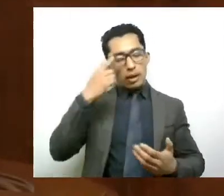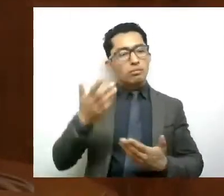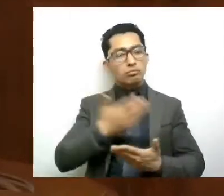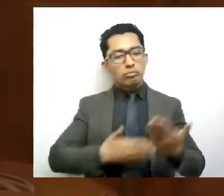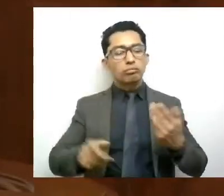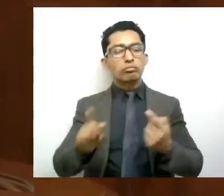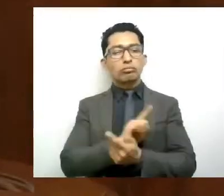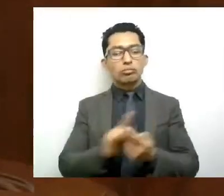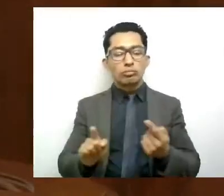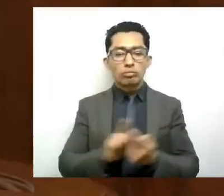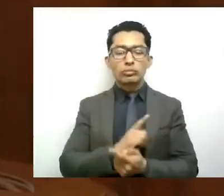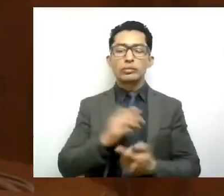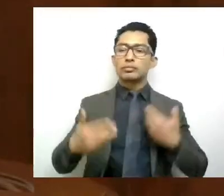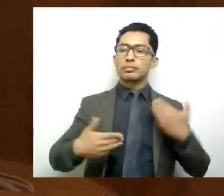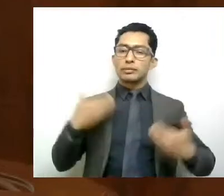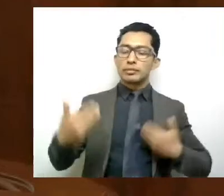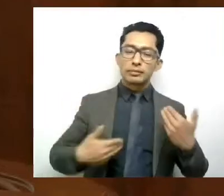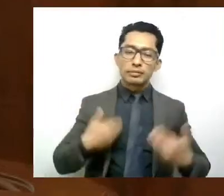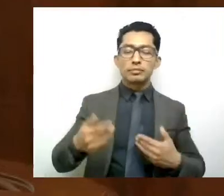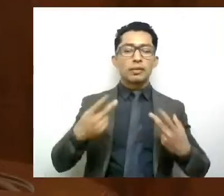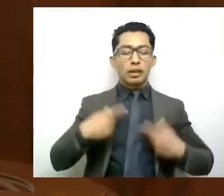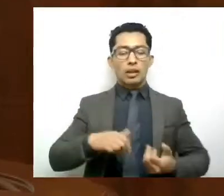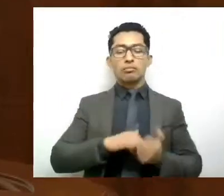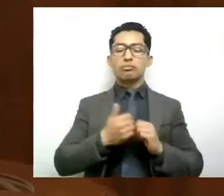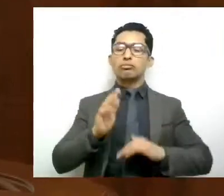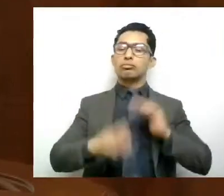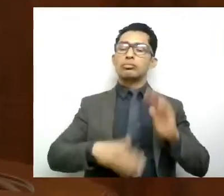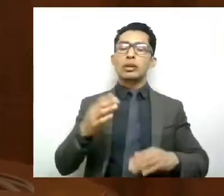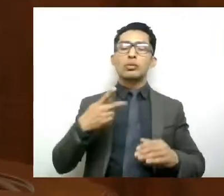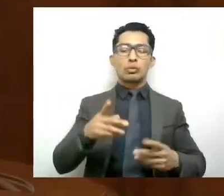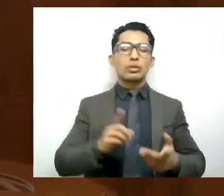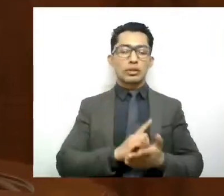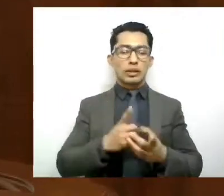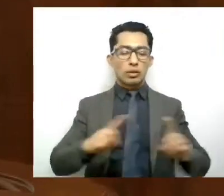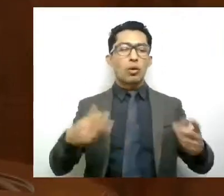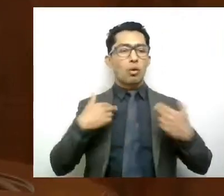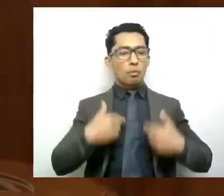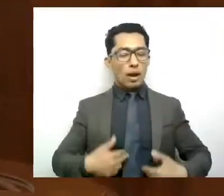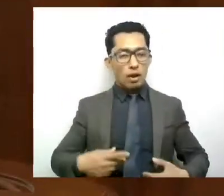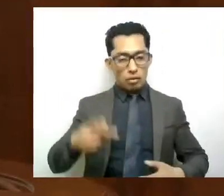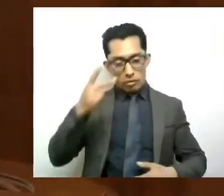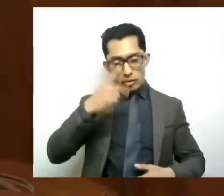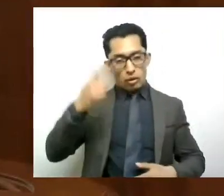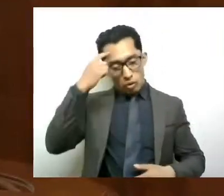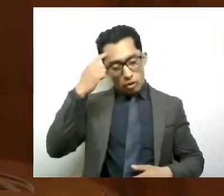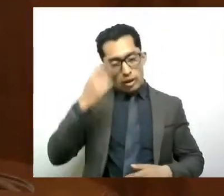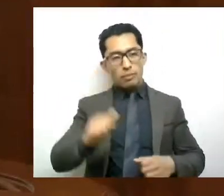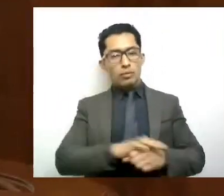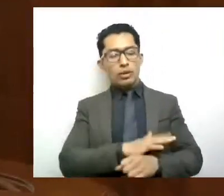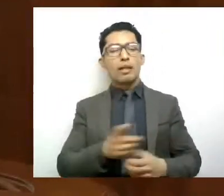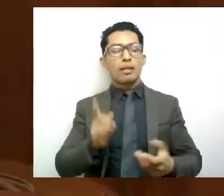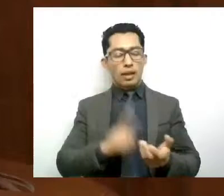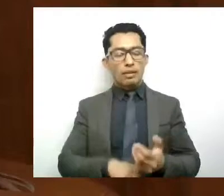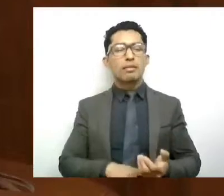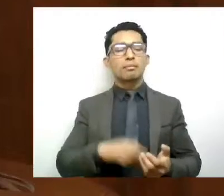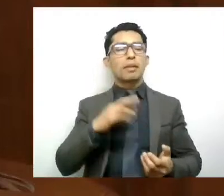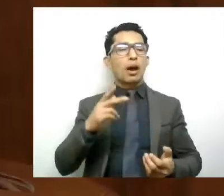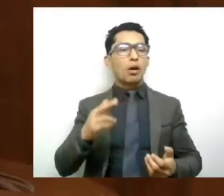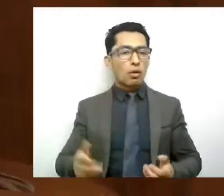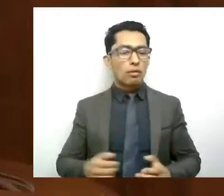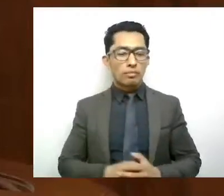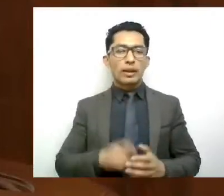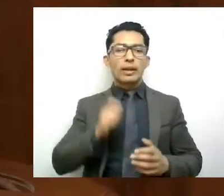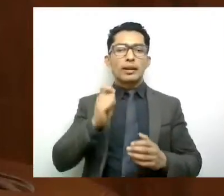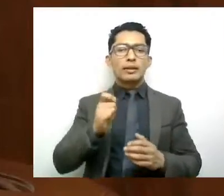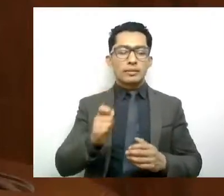recreación, crecimiento y desarrollo humano, psicológico y emocional, representando el espacio